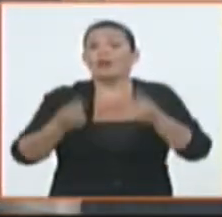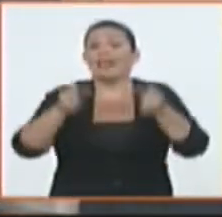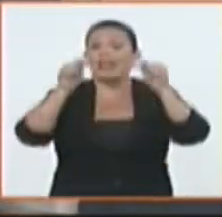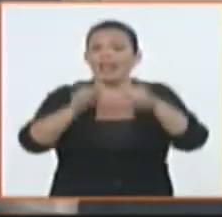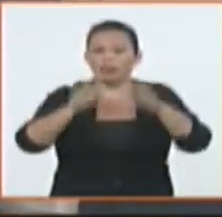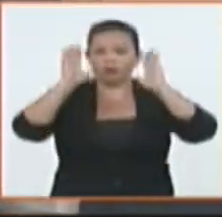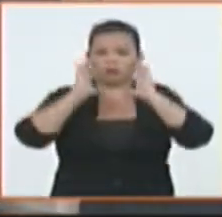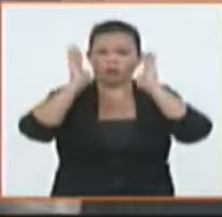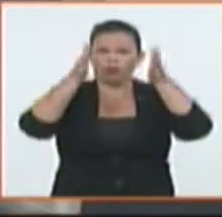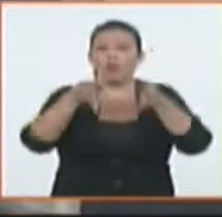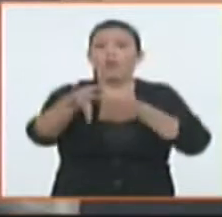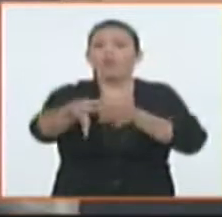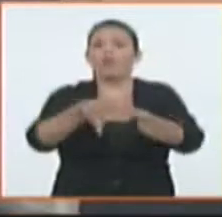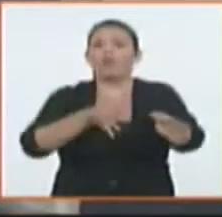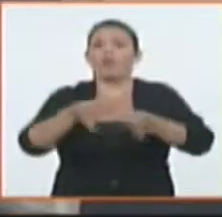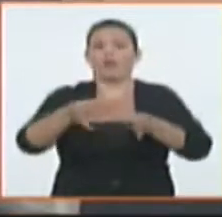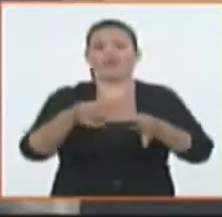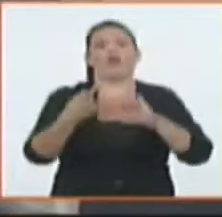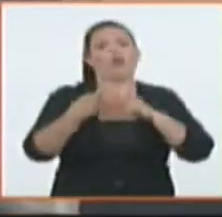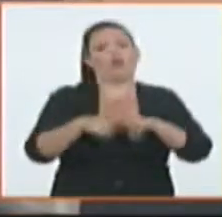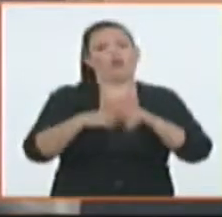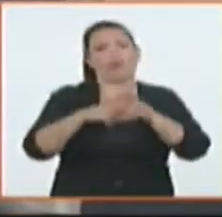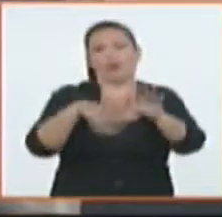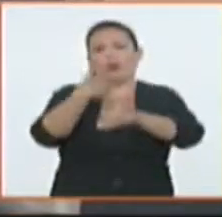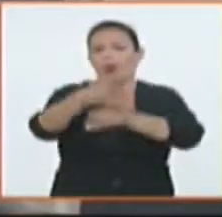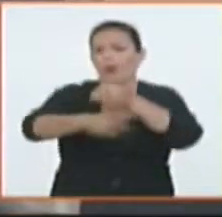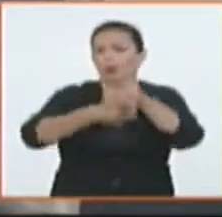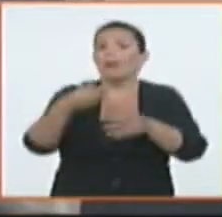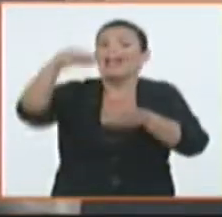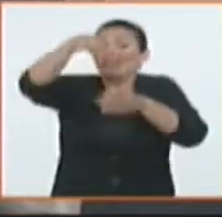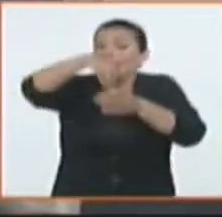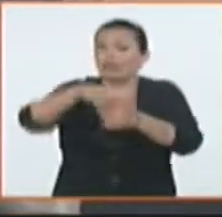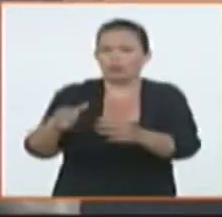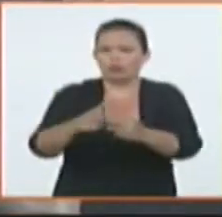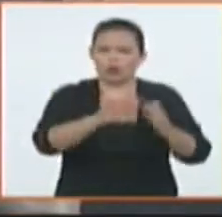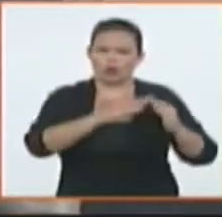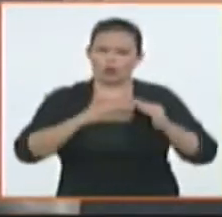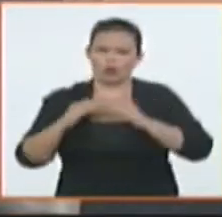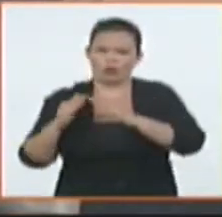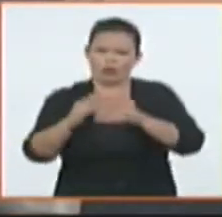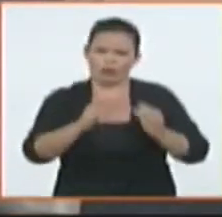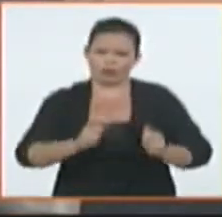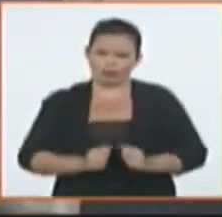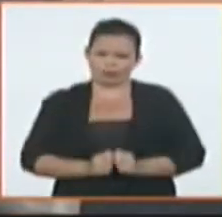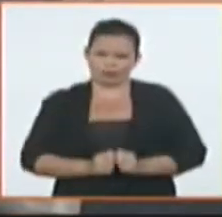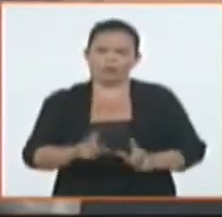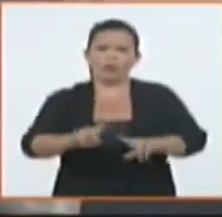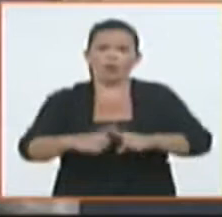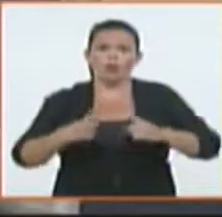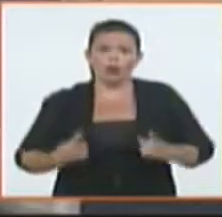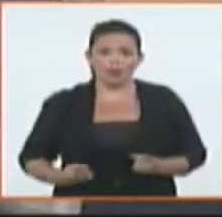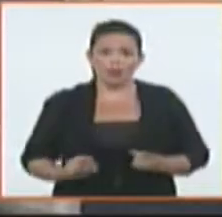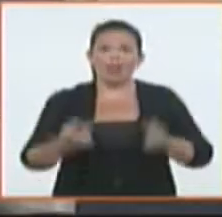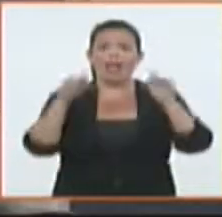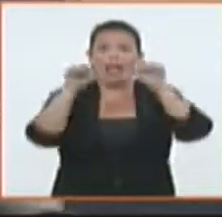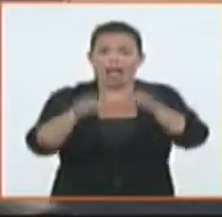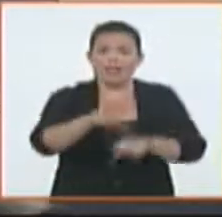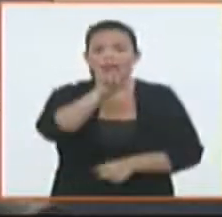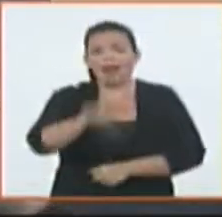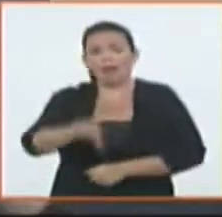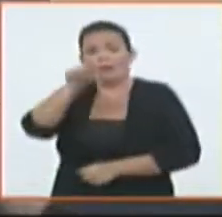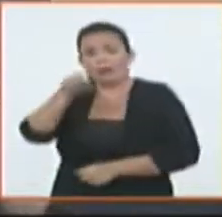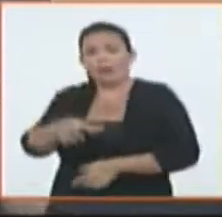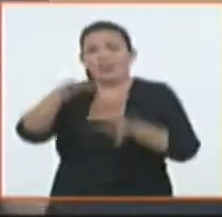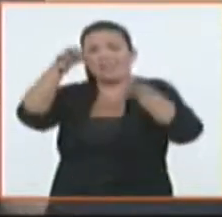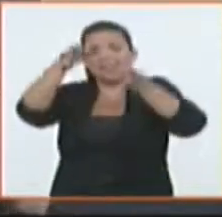solucionar los problemas de esa comunidad, de las personas de esa comunidad. Como sujeto, ¿por qué son sujetos? Porque participan, aportan. ¿Y